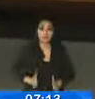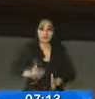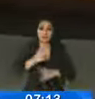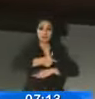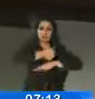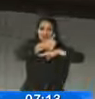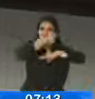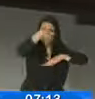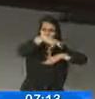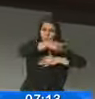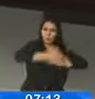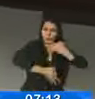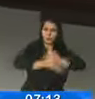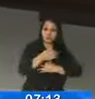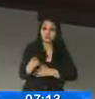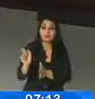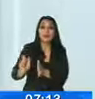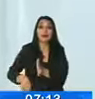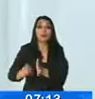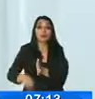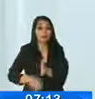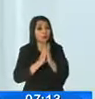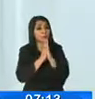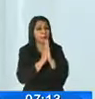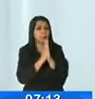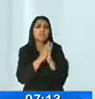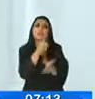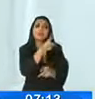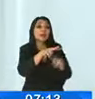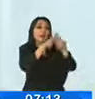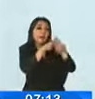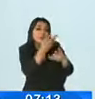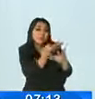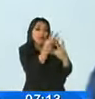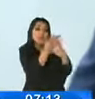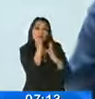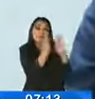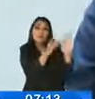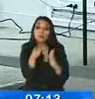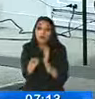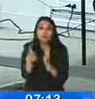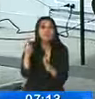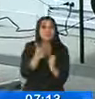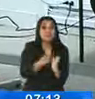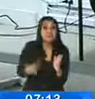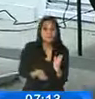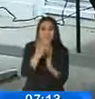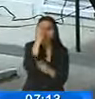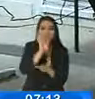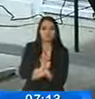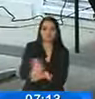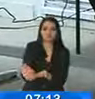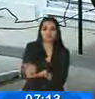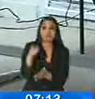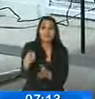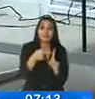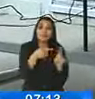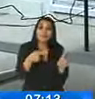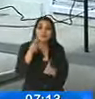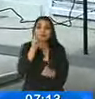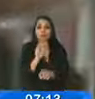negaron el recurso de habeas corpus al vicepresidente de la República, Jorge Glass Espinel, detenido desde el 2 de octubre